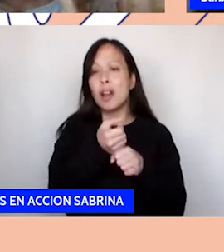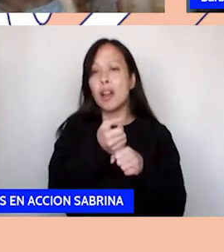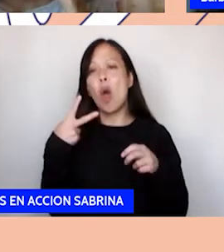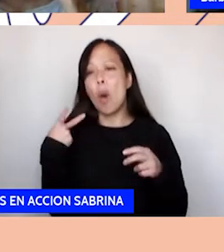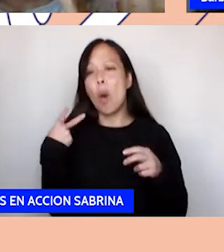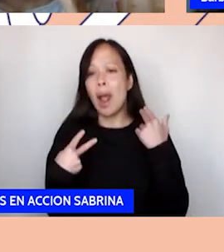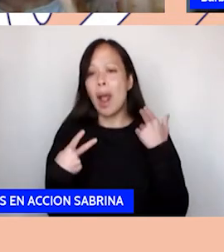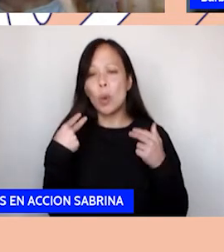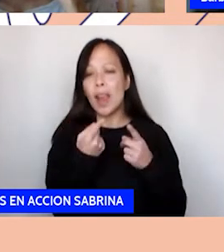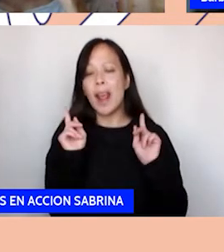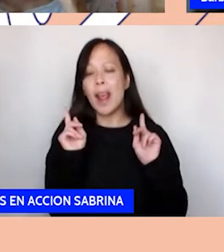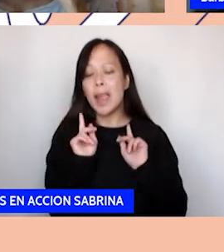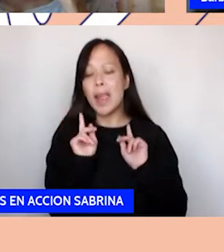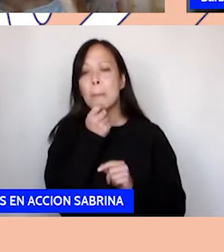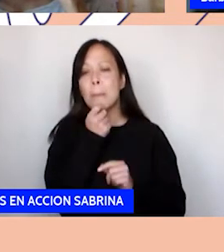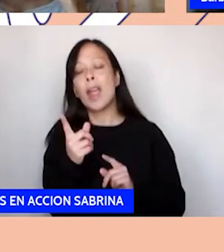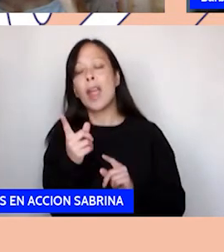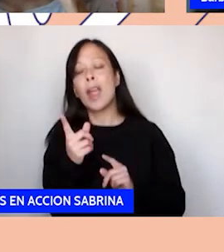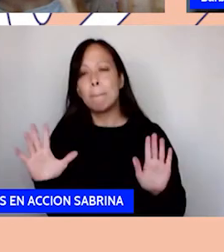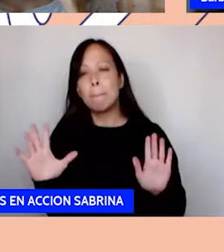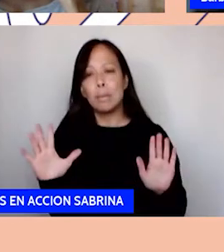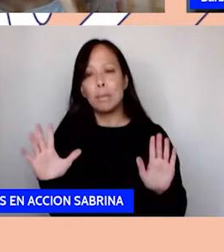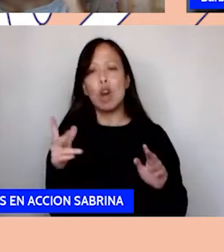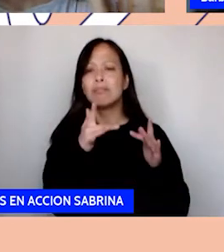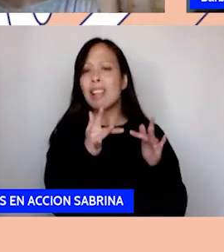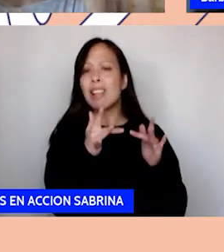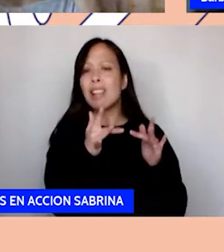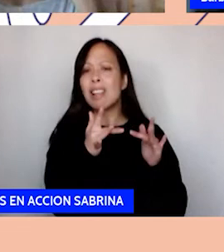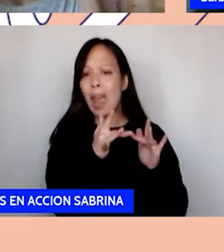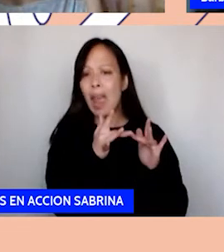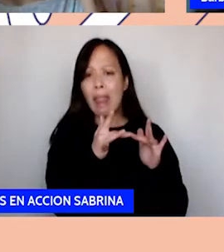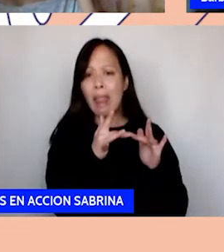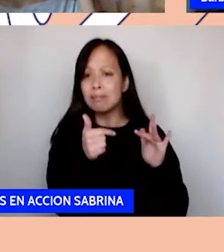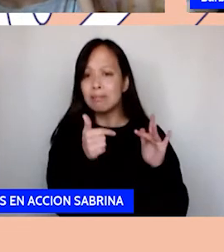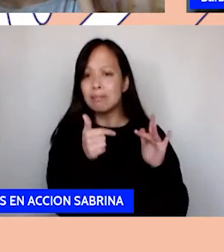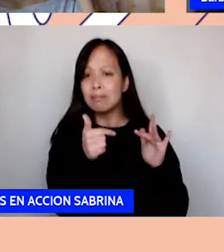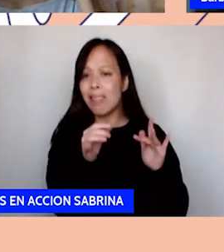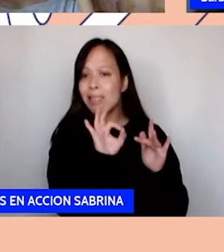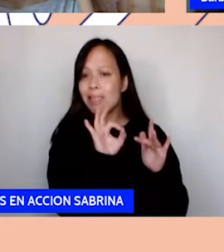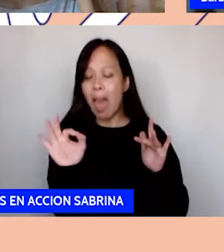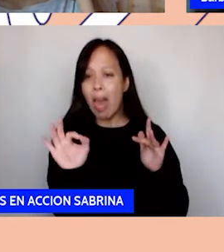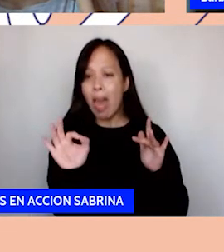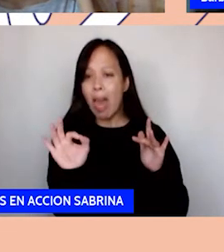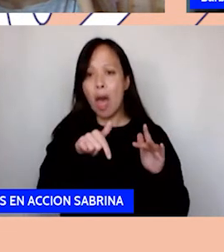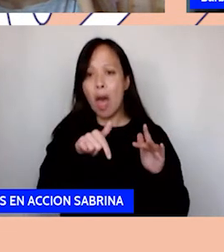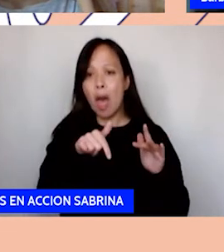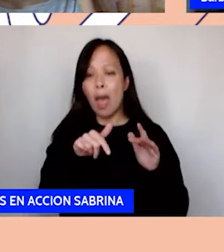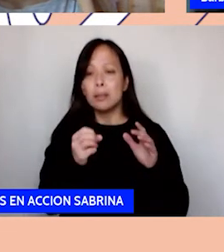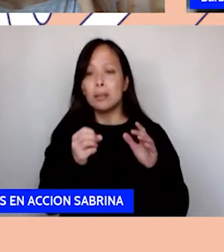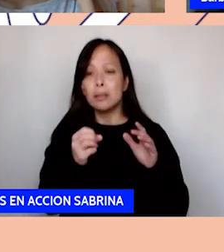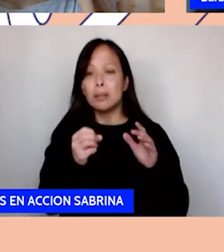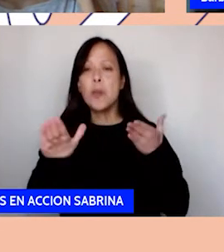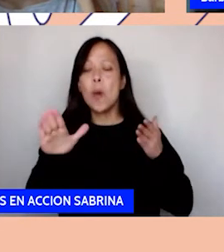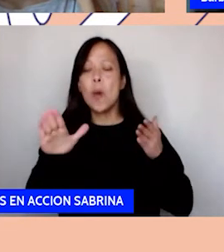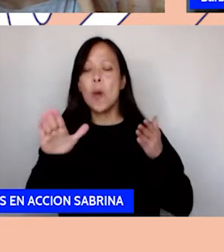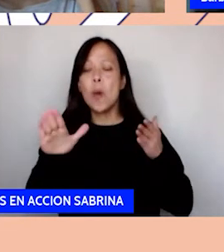la tecnología y se adentraron en este mundo y buscaron el apoyo de esta comunidad y hoy tienen roles súper